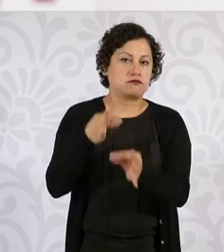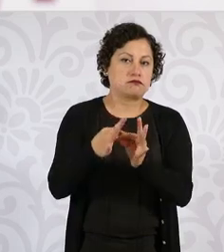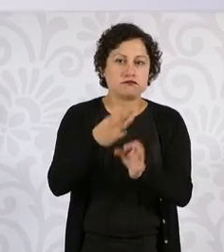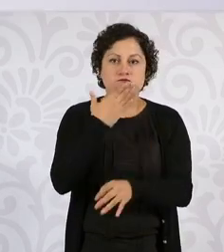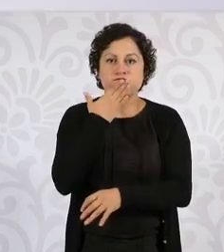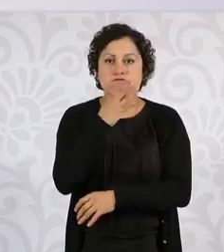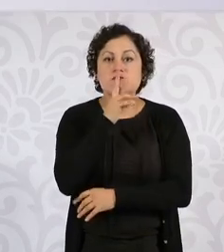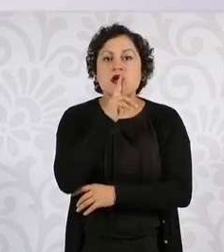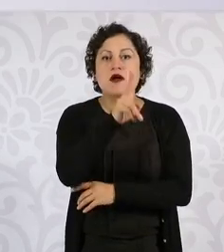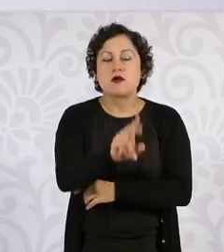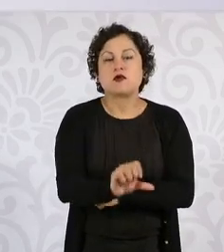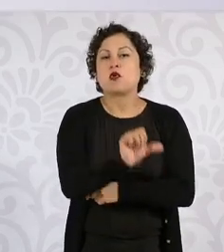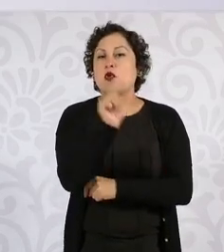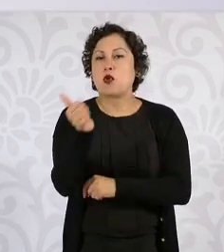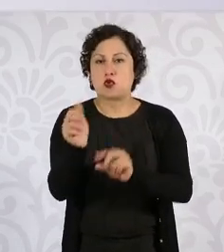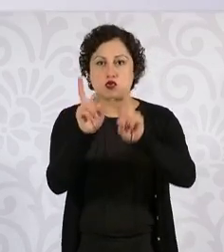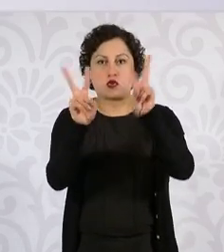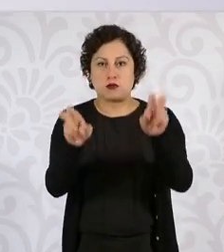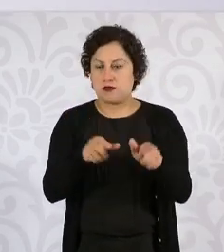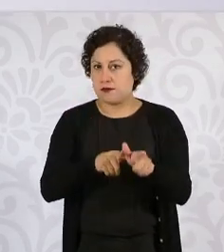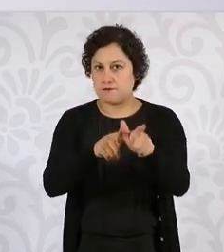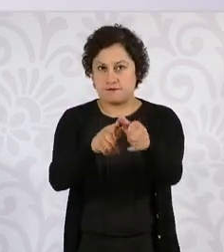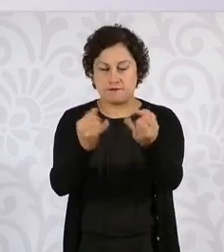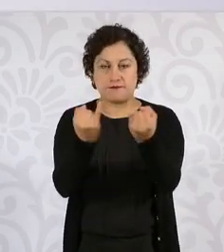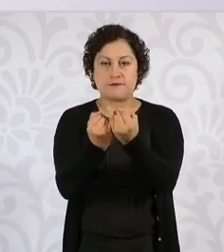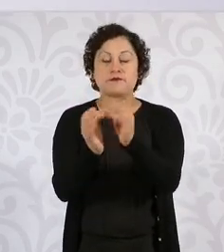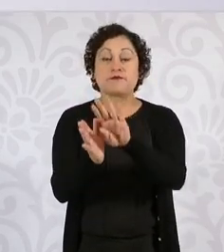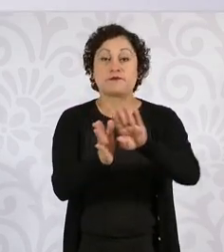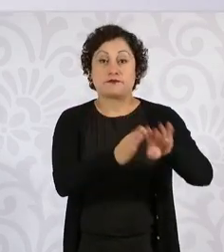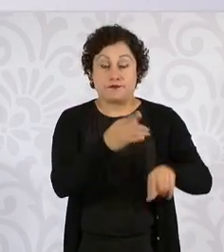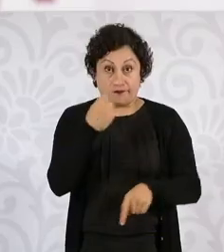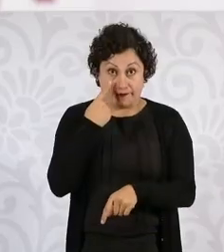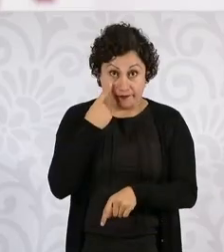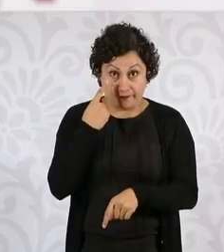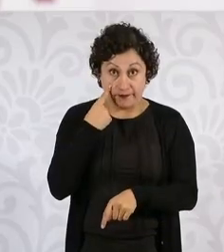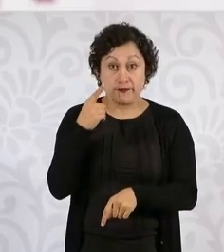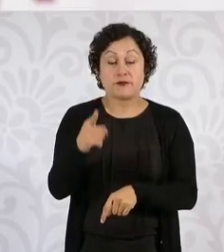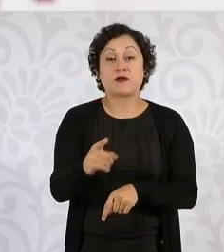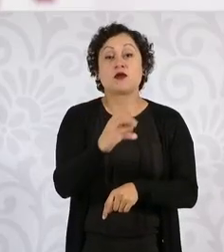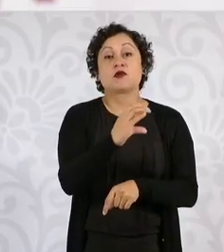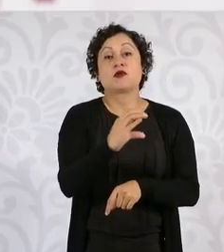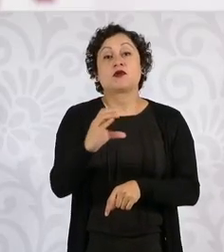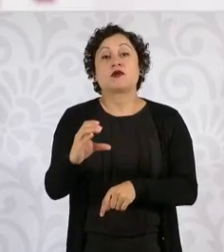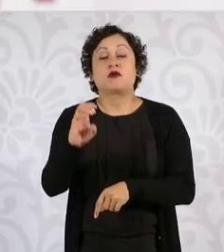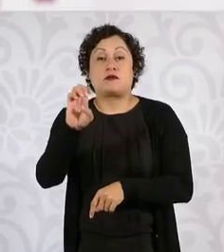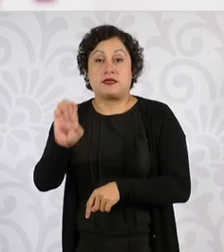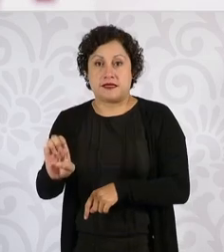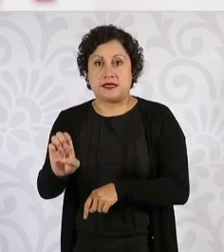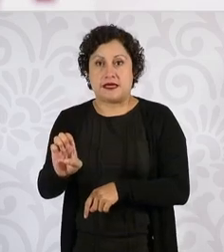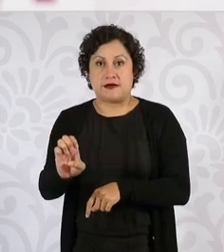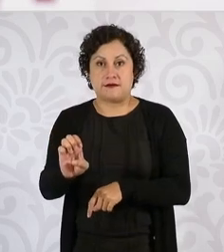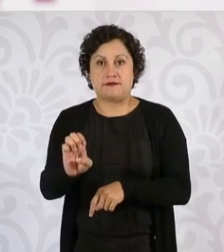planteado otro tema. Ahora, por cierto, el Consejo Coordinador Empresarial, también hablé ayer